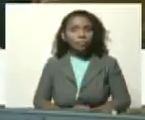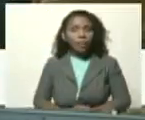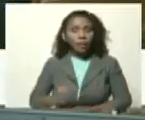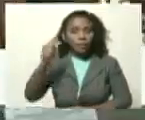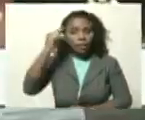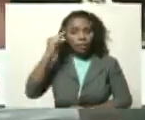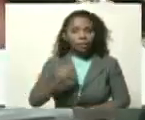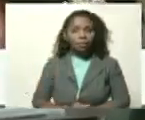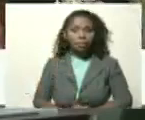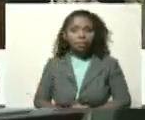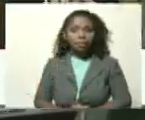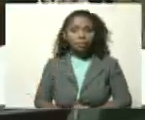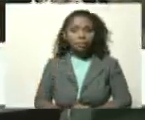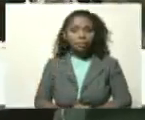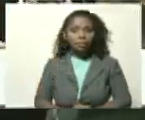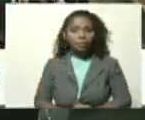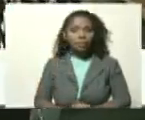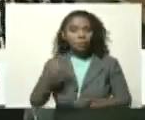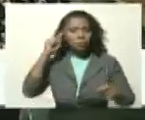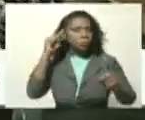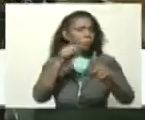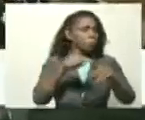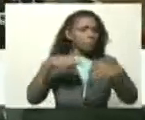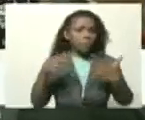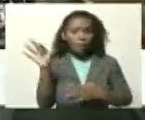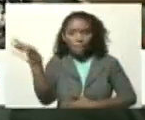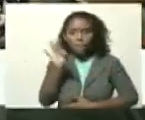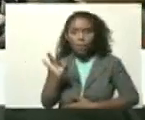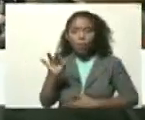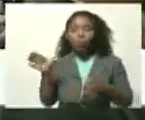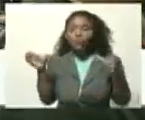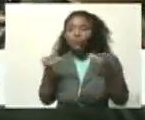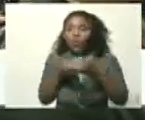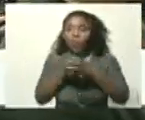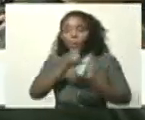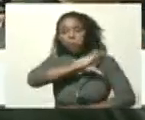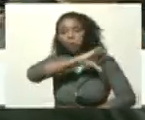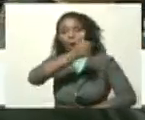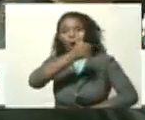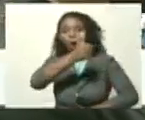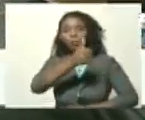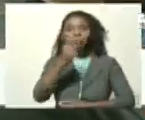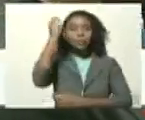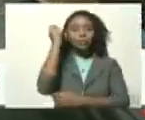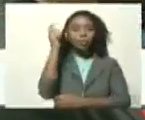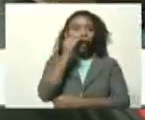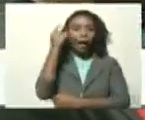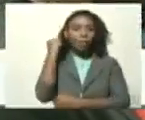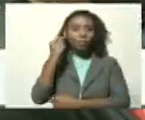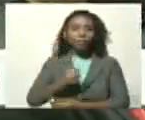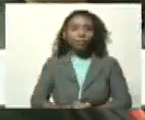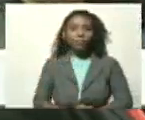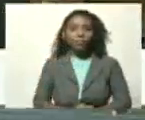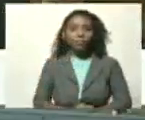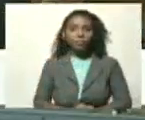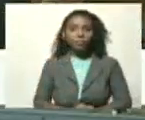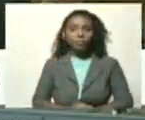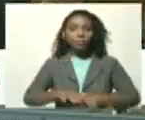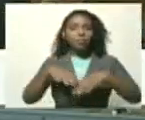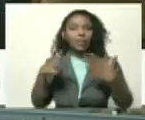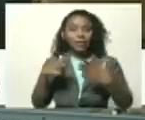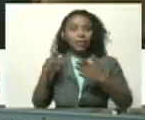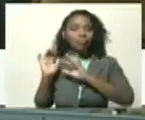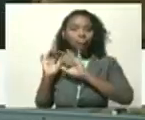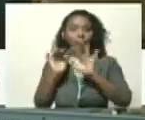día, con el objeto de elegir una junta directiva, los diputados y diputadas que